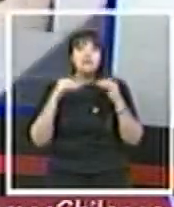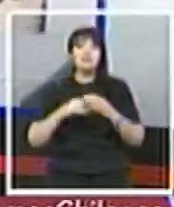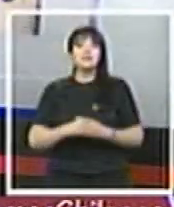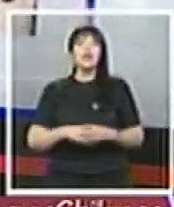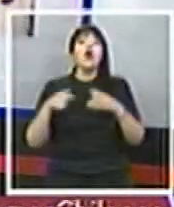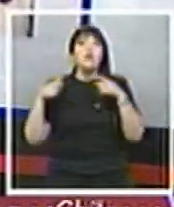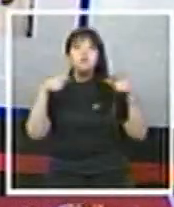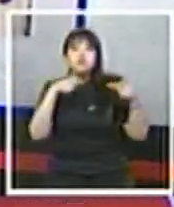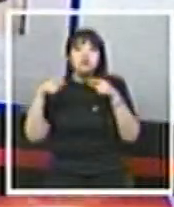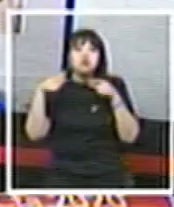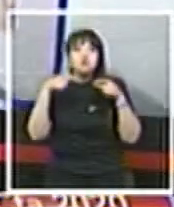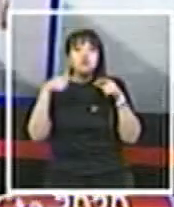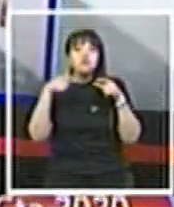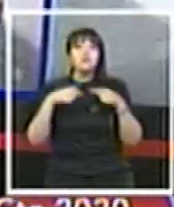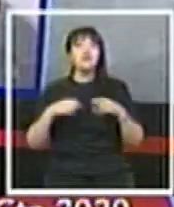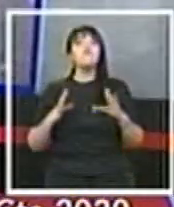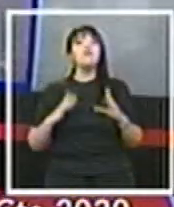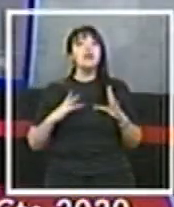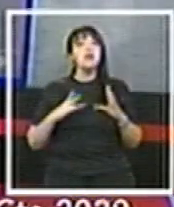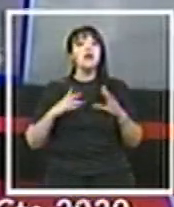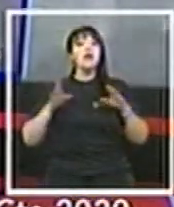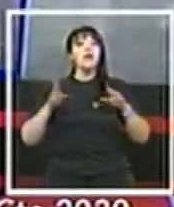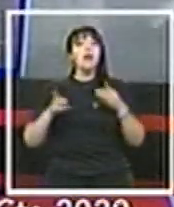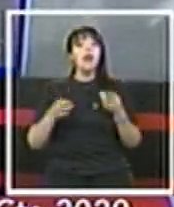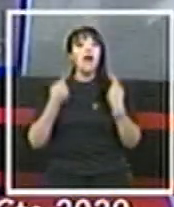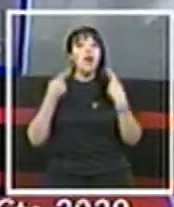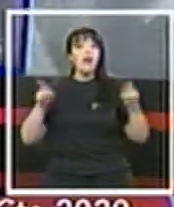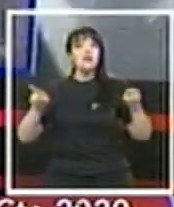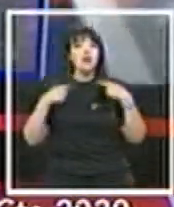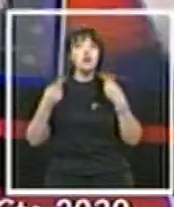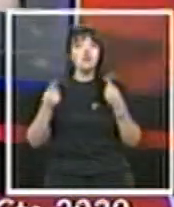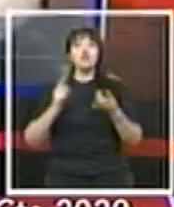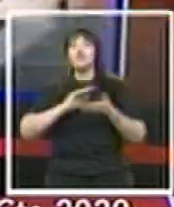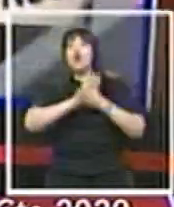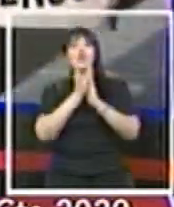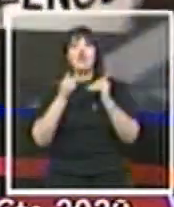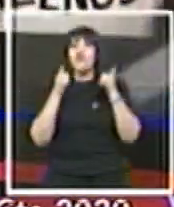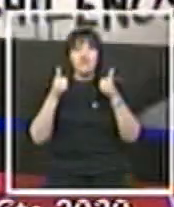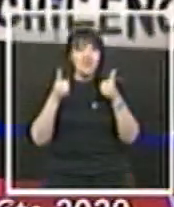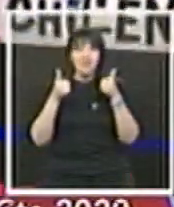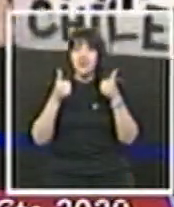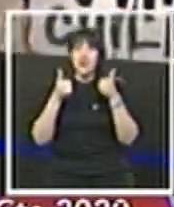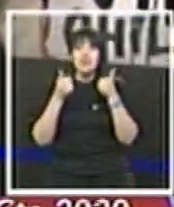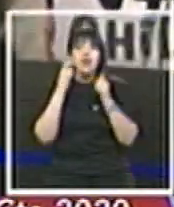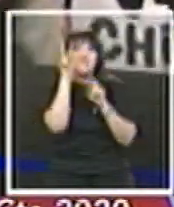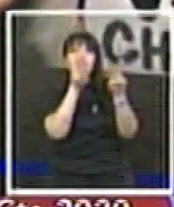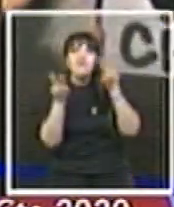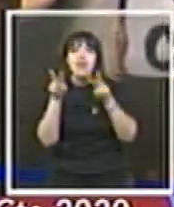cumpleaños feliz al Rafa. ¿Julián? Muy bien, todo bien, se ven bien, se ven bien.